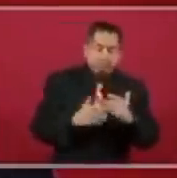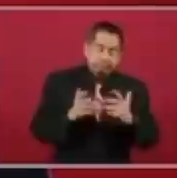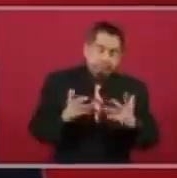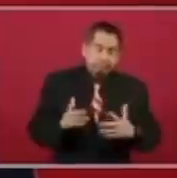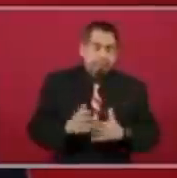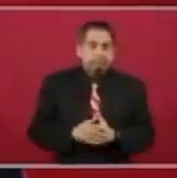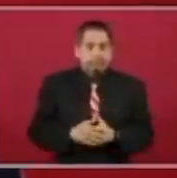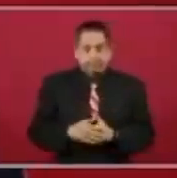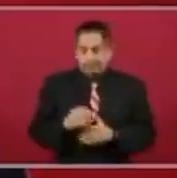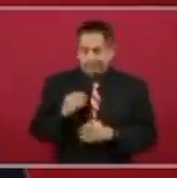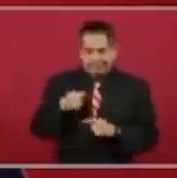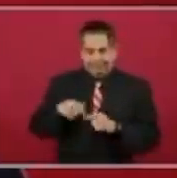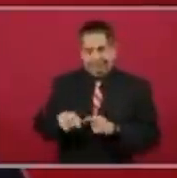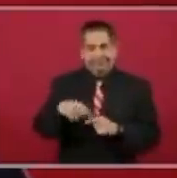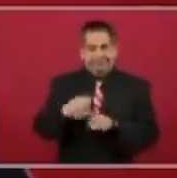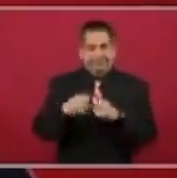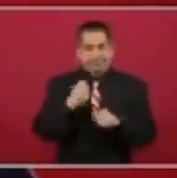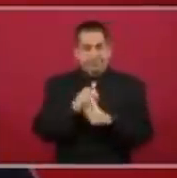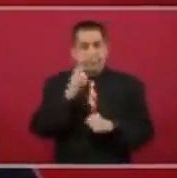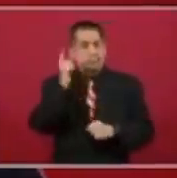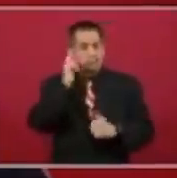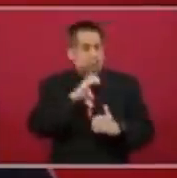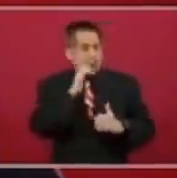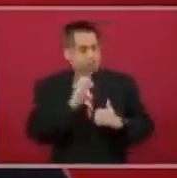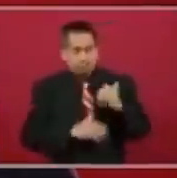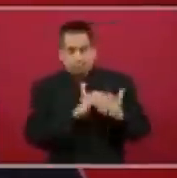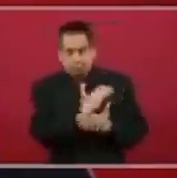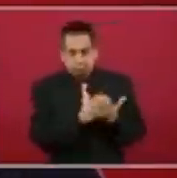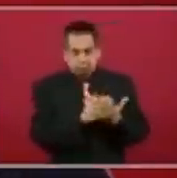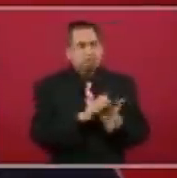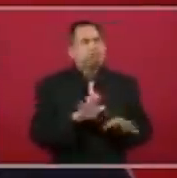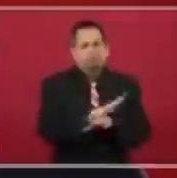en este sexenio para